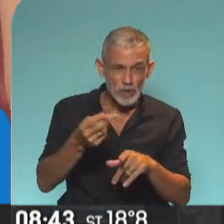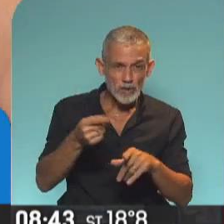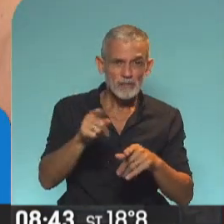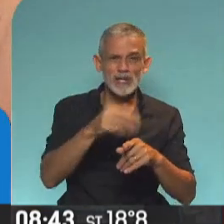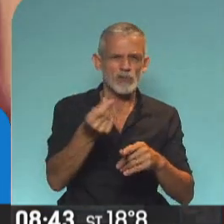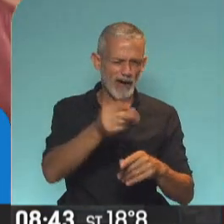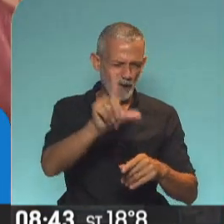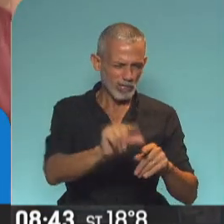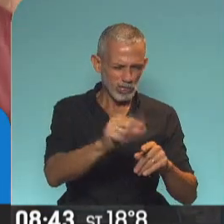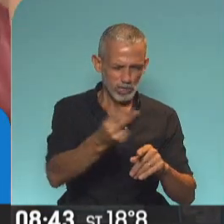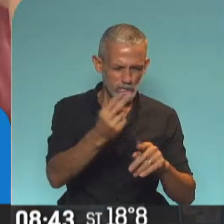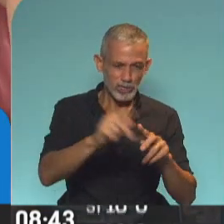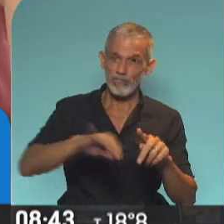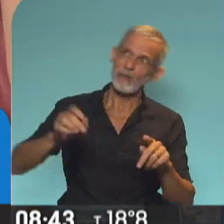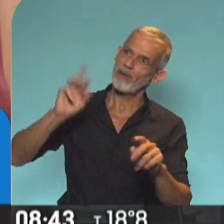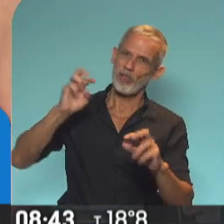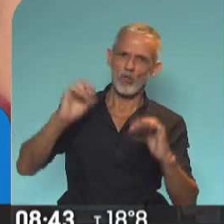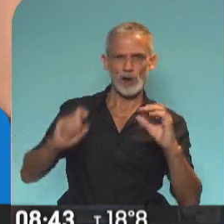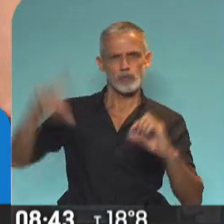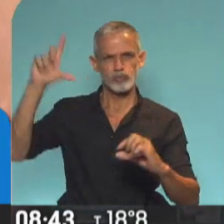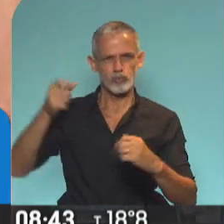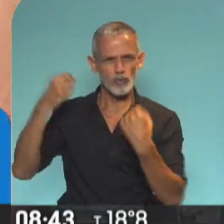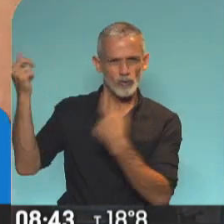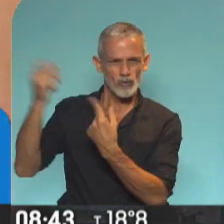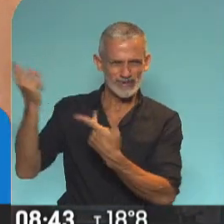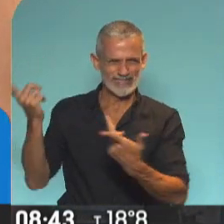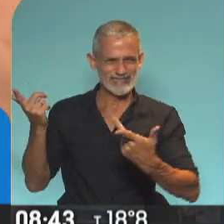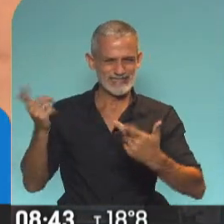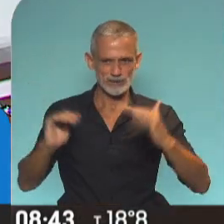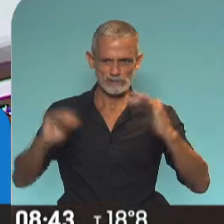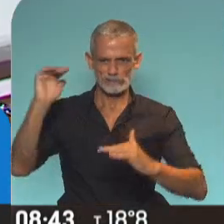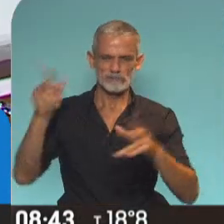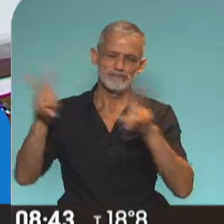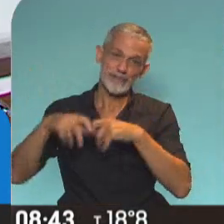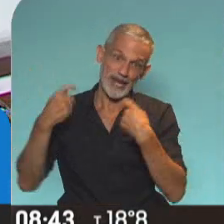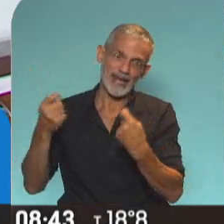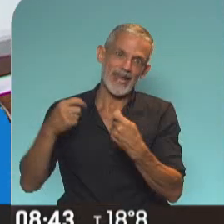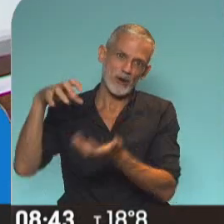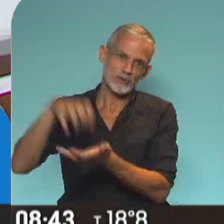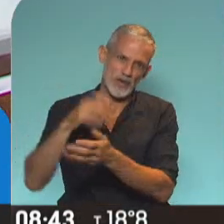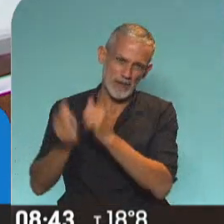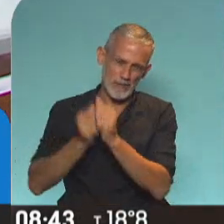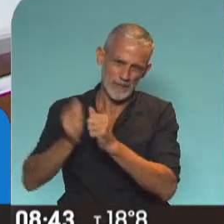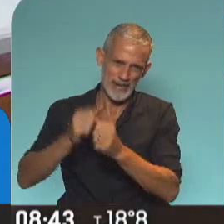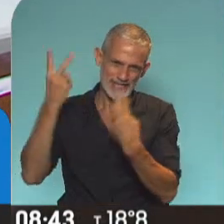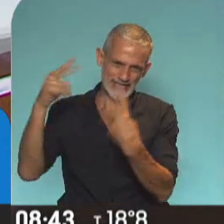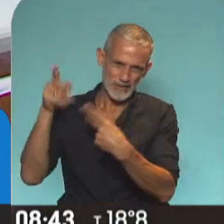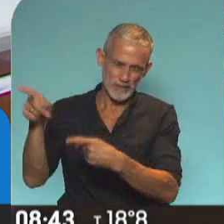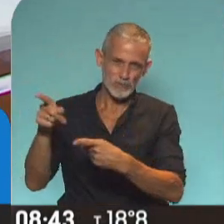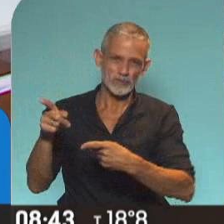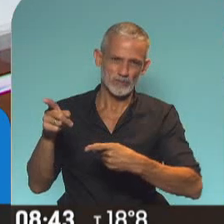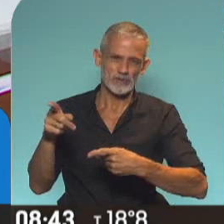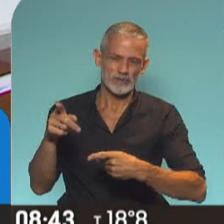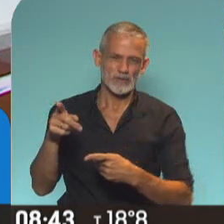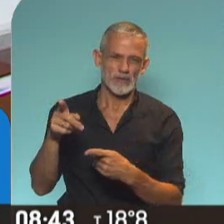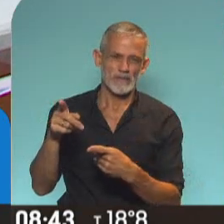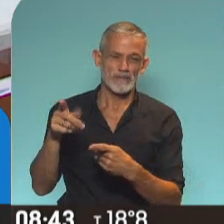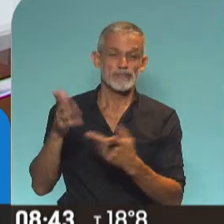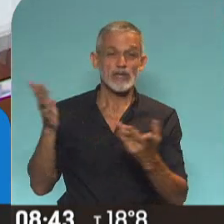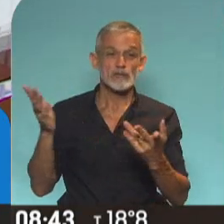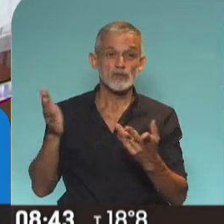pedía información a las empresas, que pedía costos, que pedía, abrime, haceme la apertura de cómo se componen tus